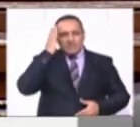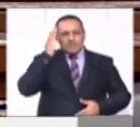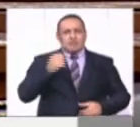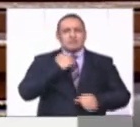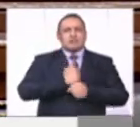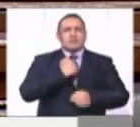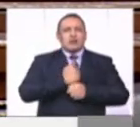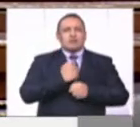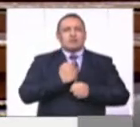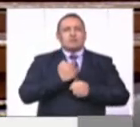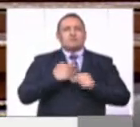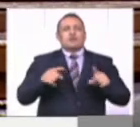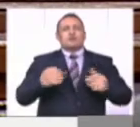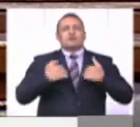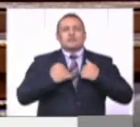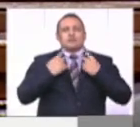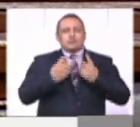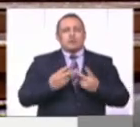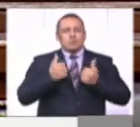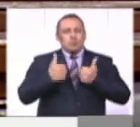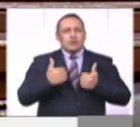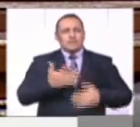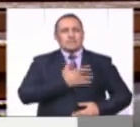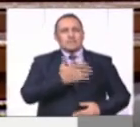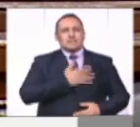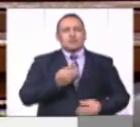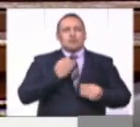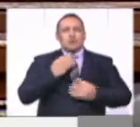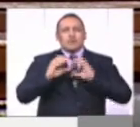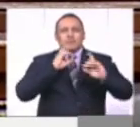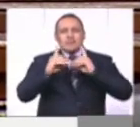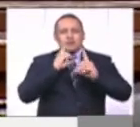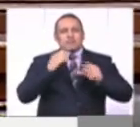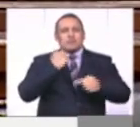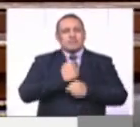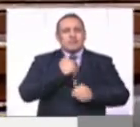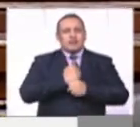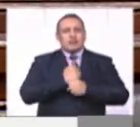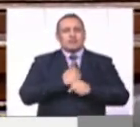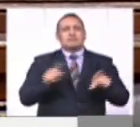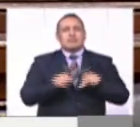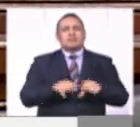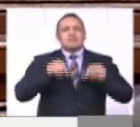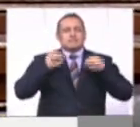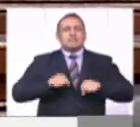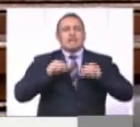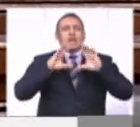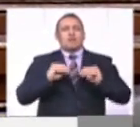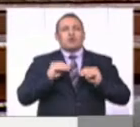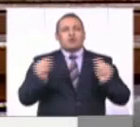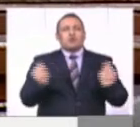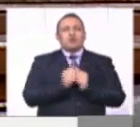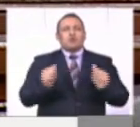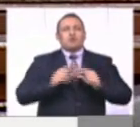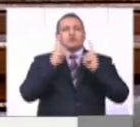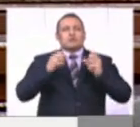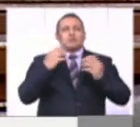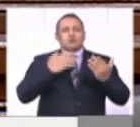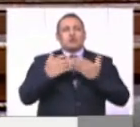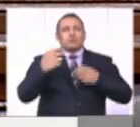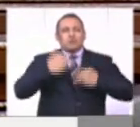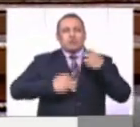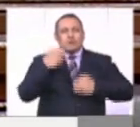minería y tiene buena intención porque va a dialogar y va a trabajar eso y si habló del de los impactos